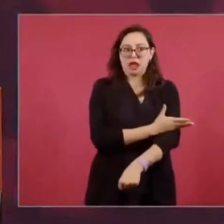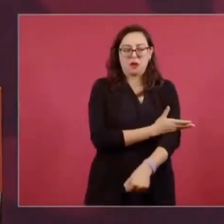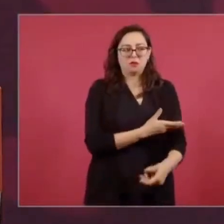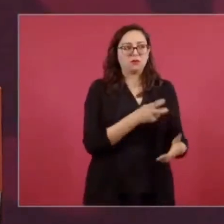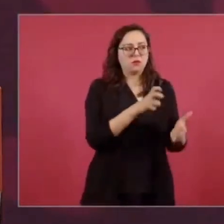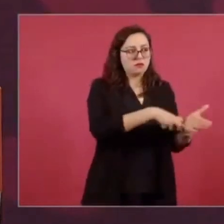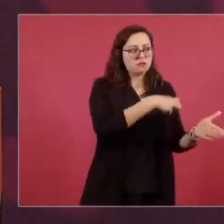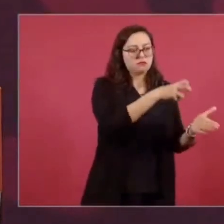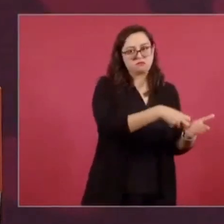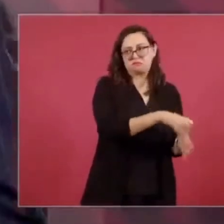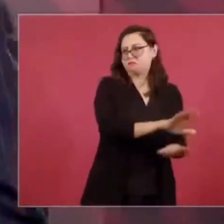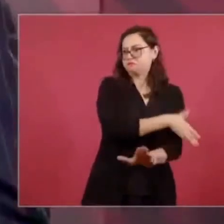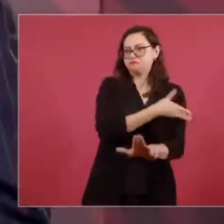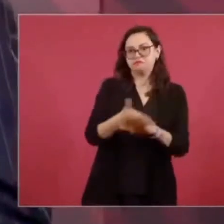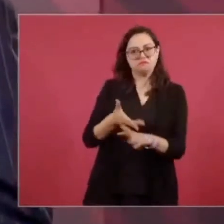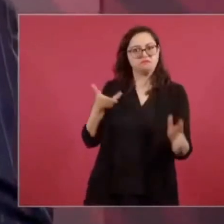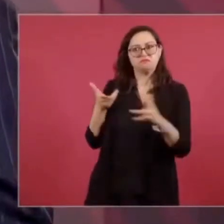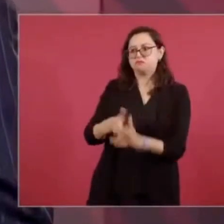con aquella.